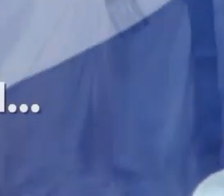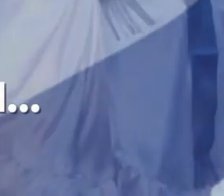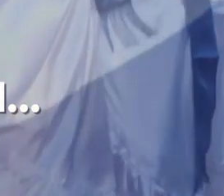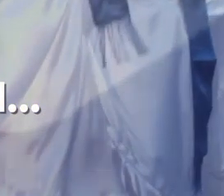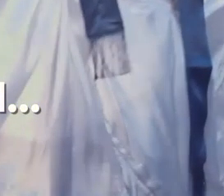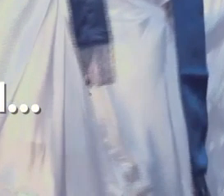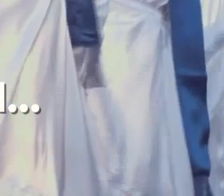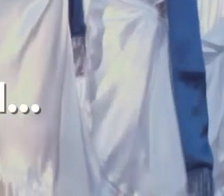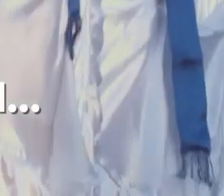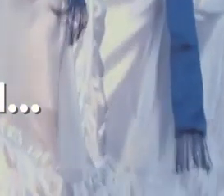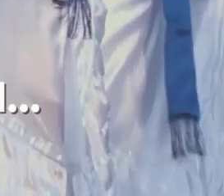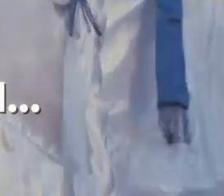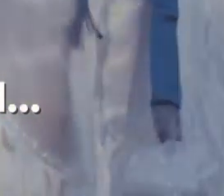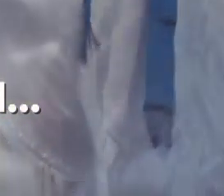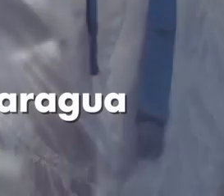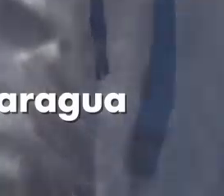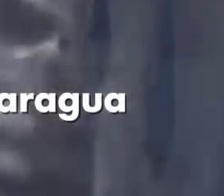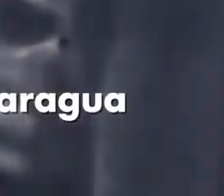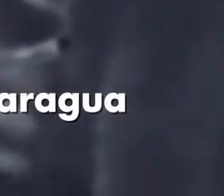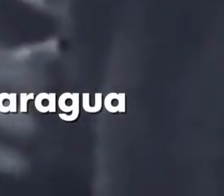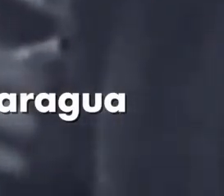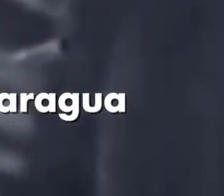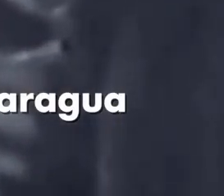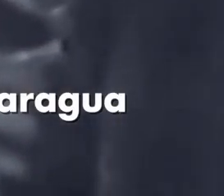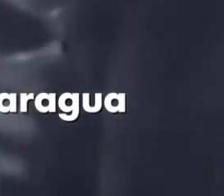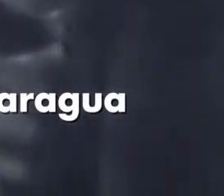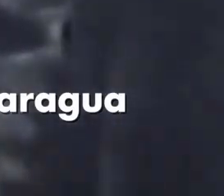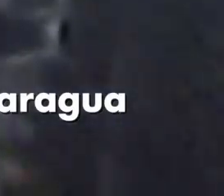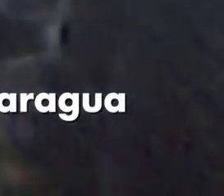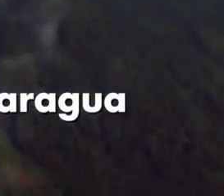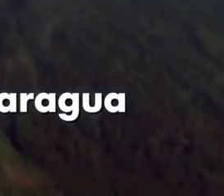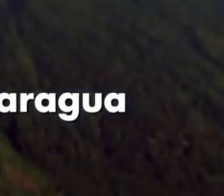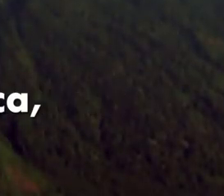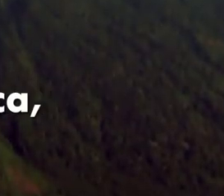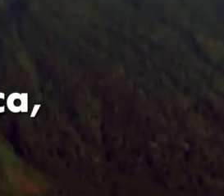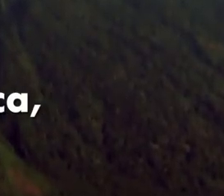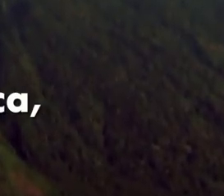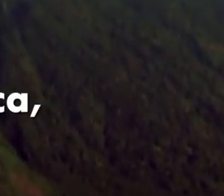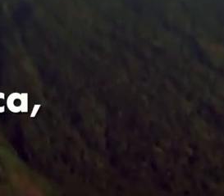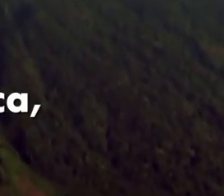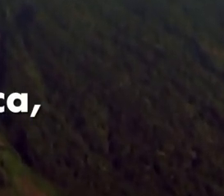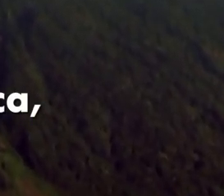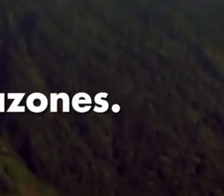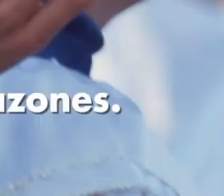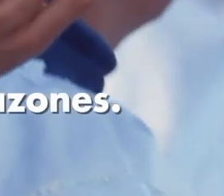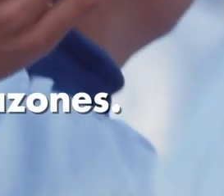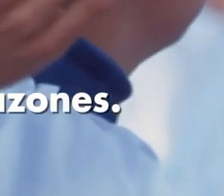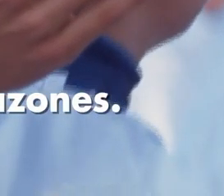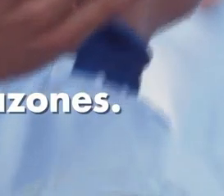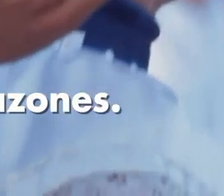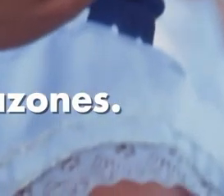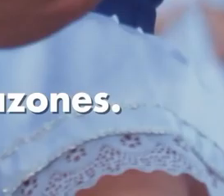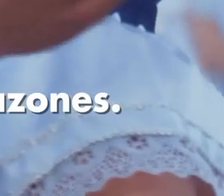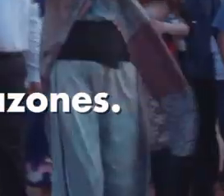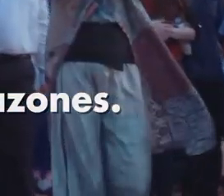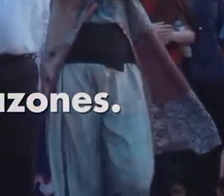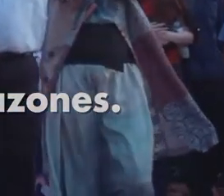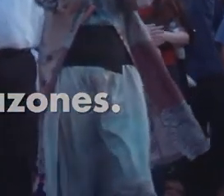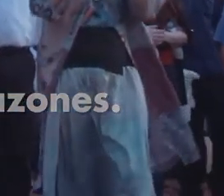Azul, blanco y azul. Sandino, tu amor a Nicaragua, hoy más que nunca, desborda